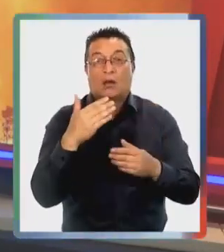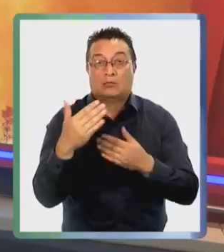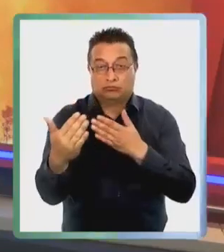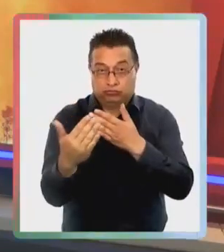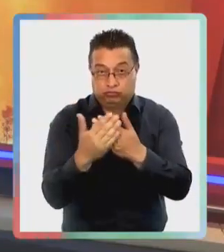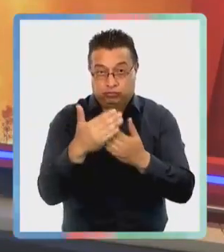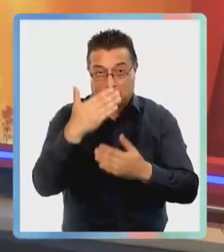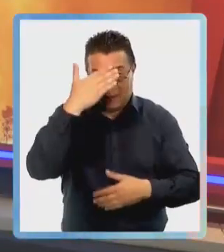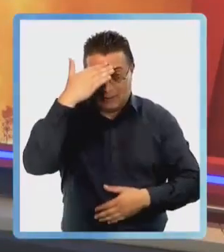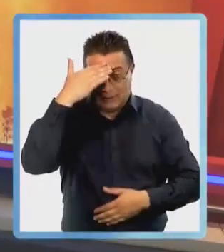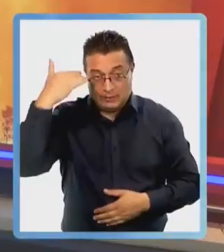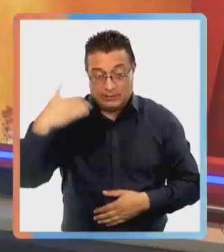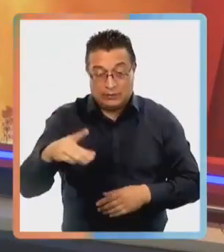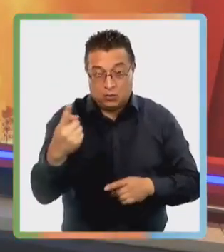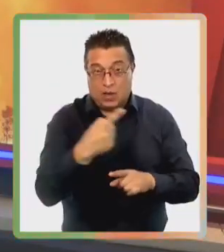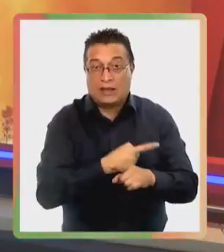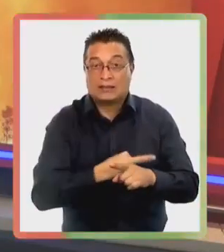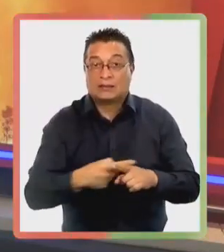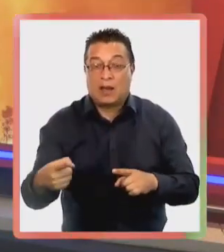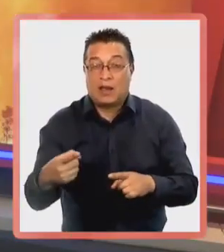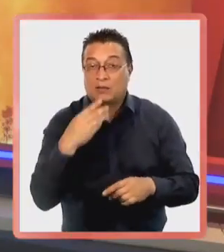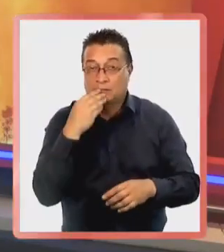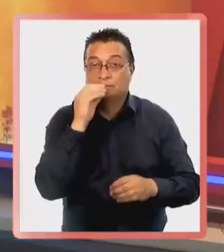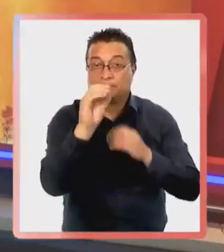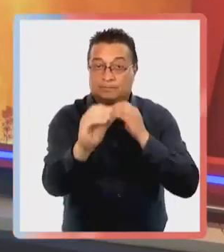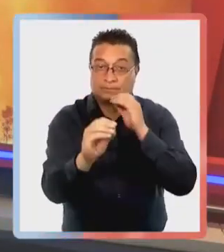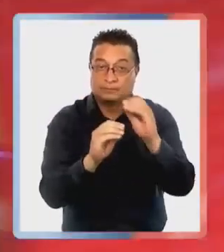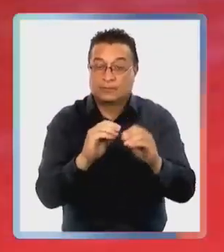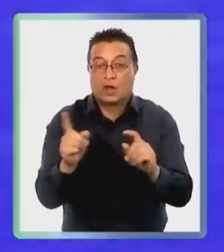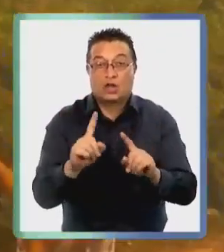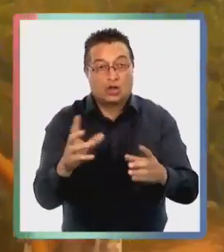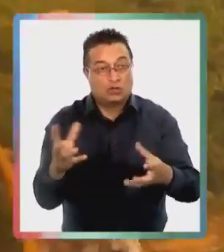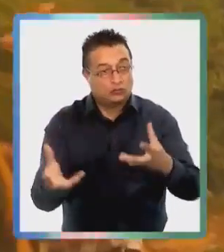no encender fuego y evitar situaciones de riesgo.